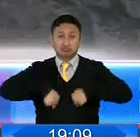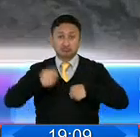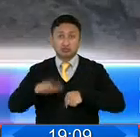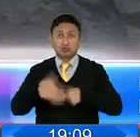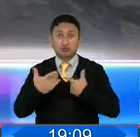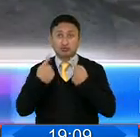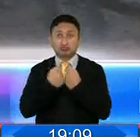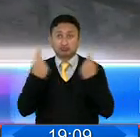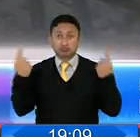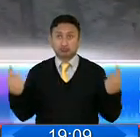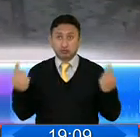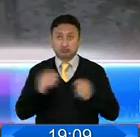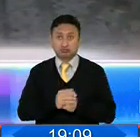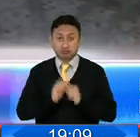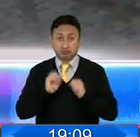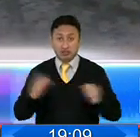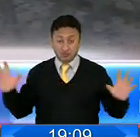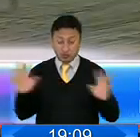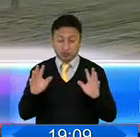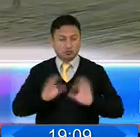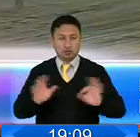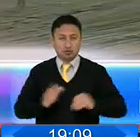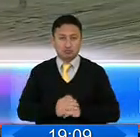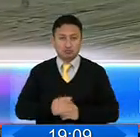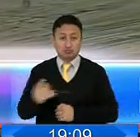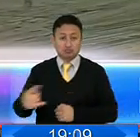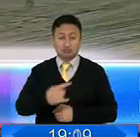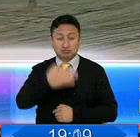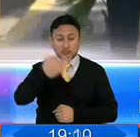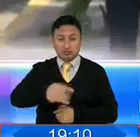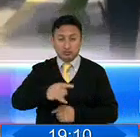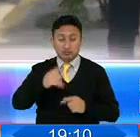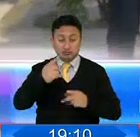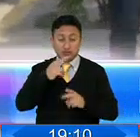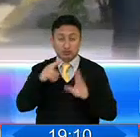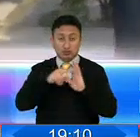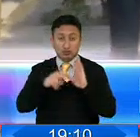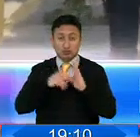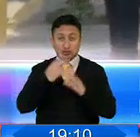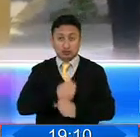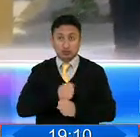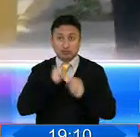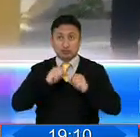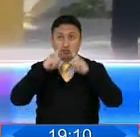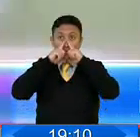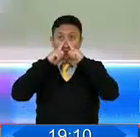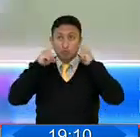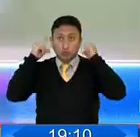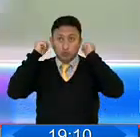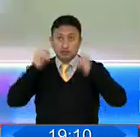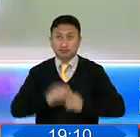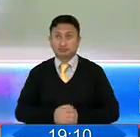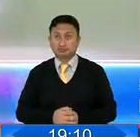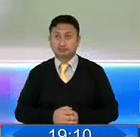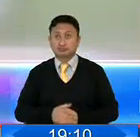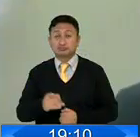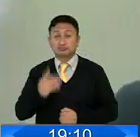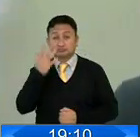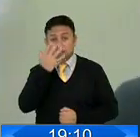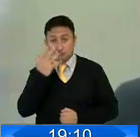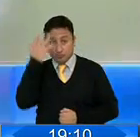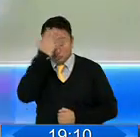herramienta distanciados para evitar aglomeraciones y garantizar el uso de medidas de bioseguridad como la mascarilla. Pues mire, en